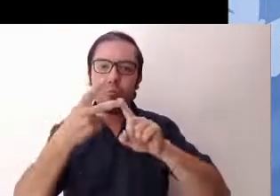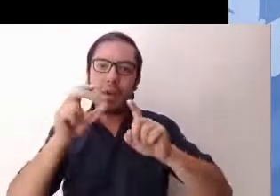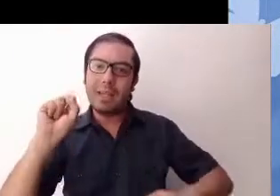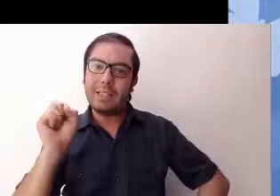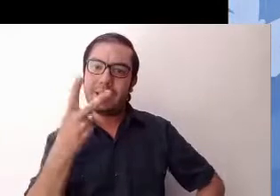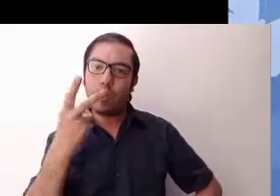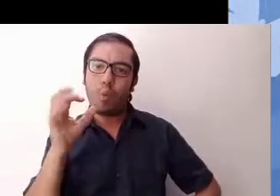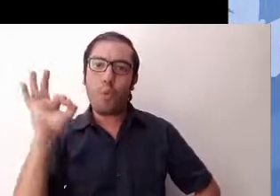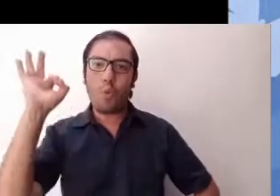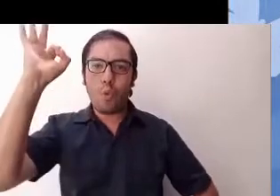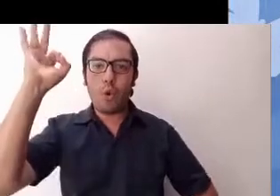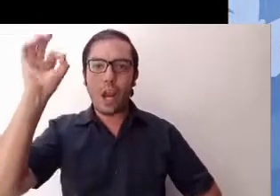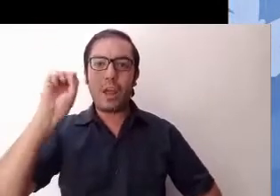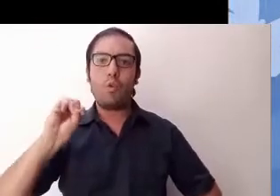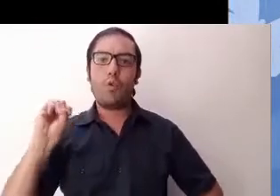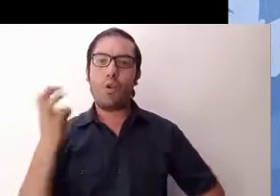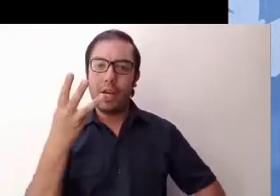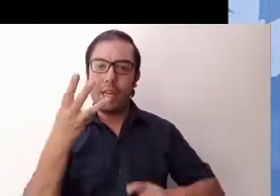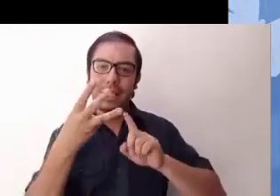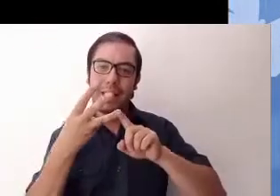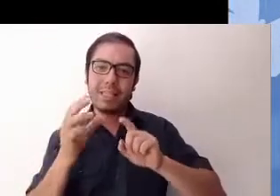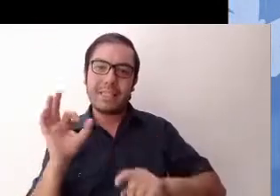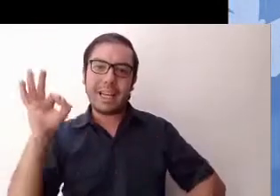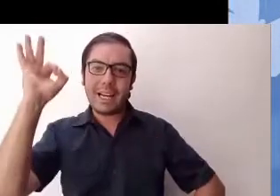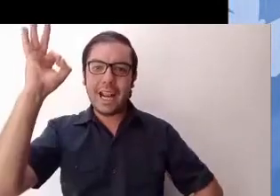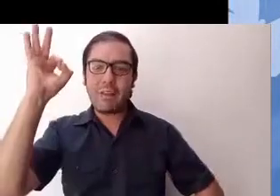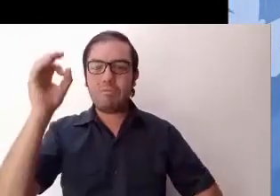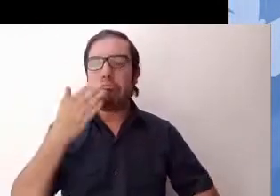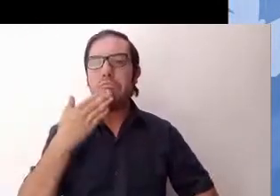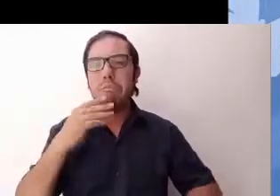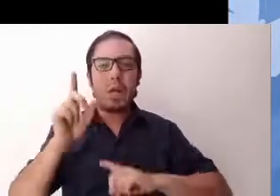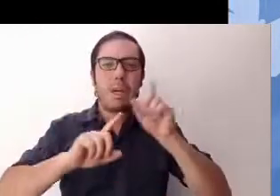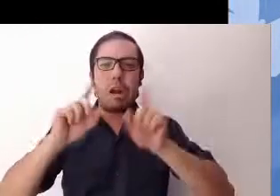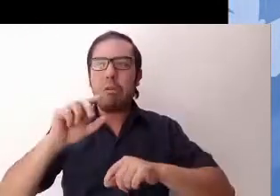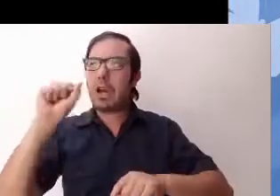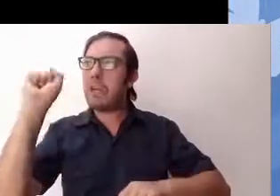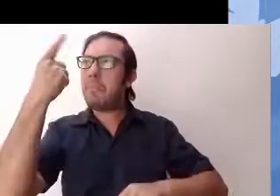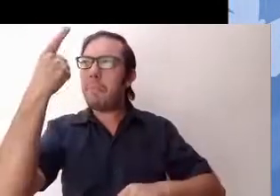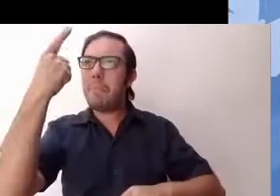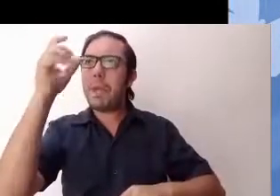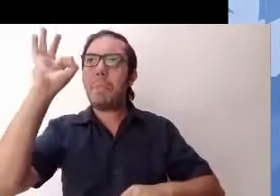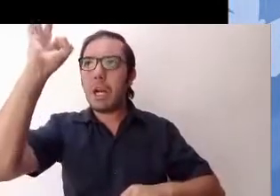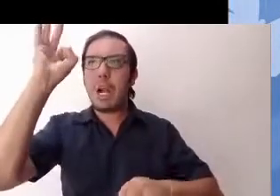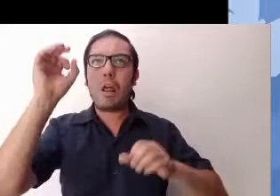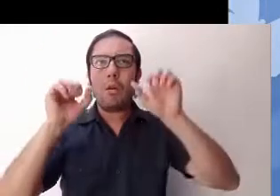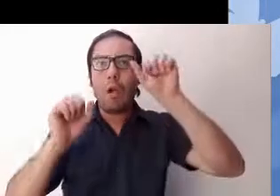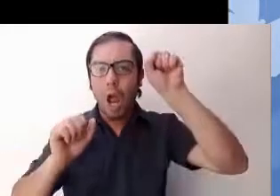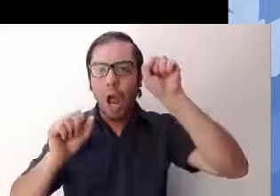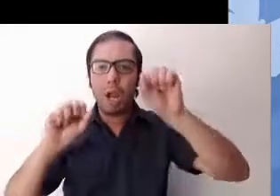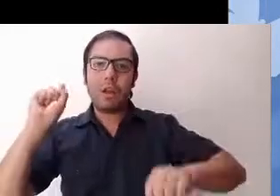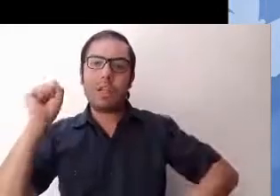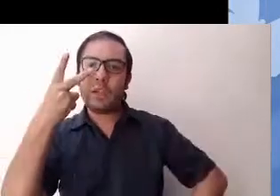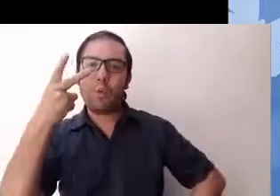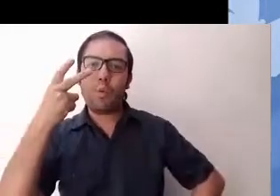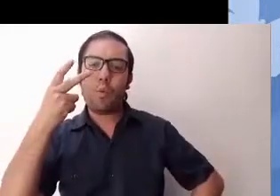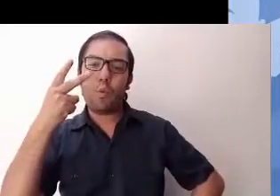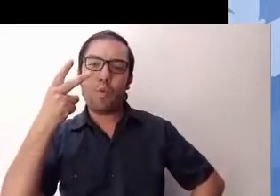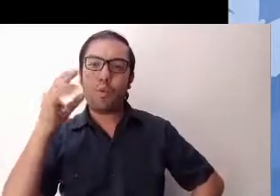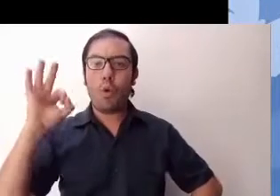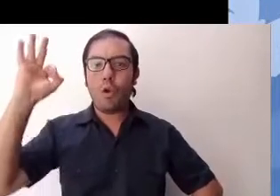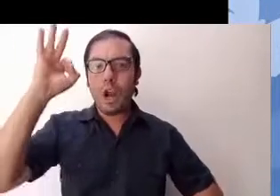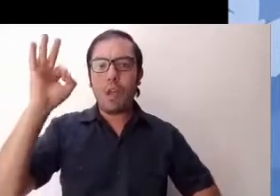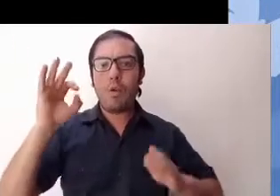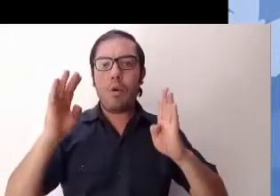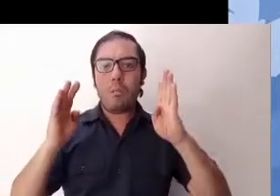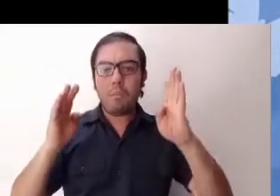segundo grado que son AB y quemaduras de tercer grado que son B. Bueno, estas quemaduras,